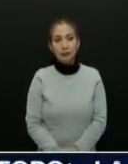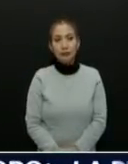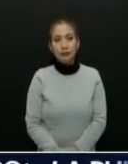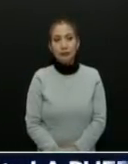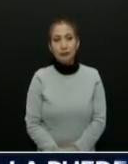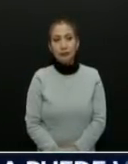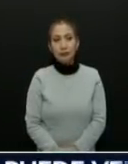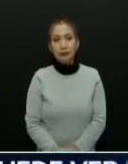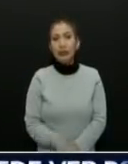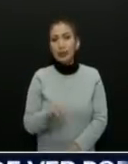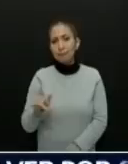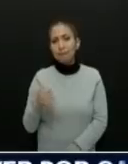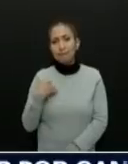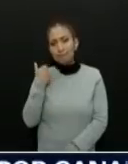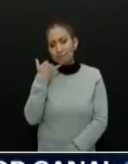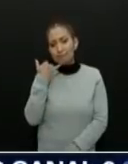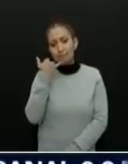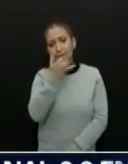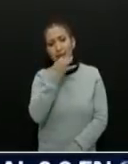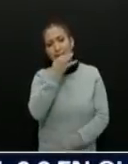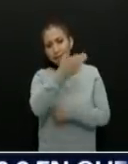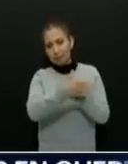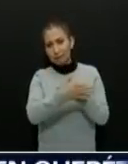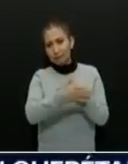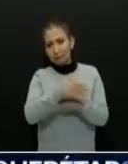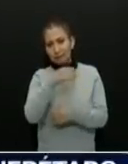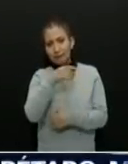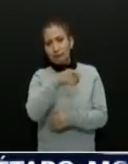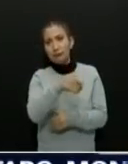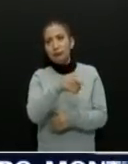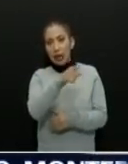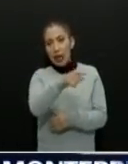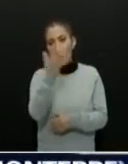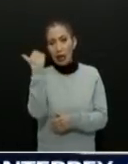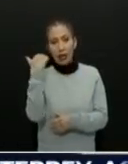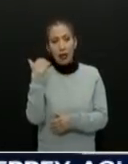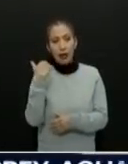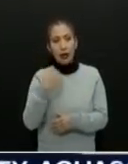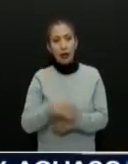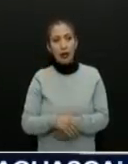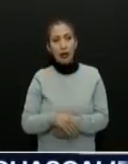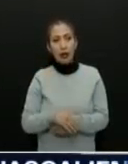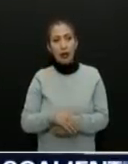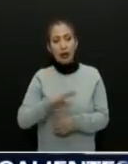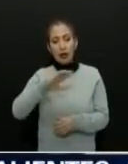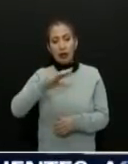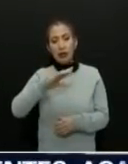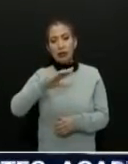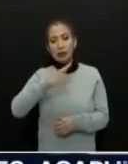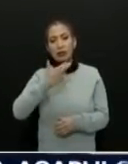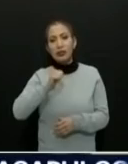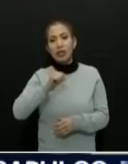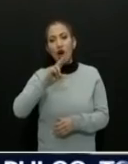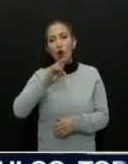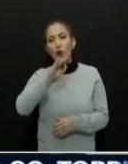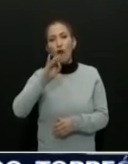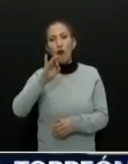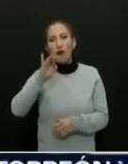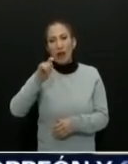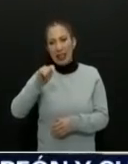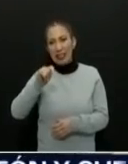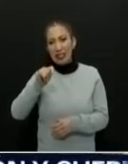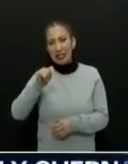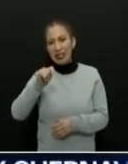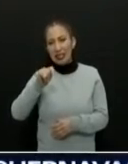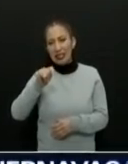Y se le habló, era Chaufet, secretario de Gobernación, y se le habló